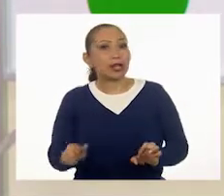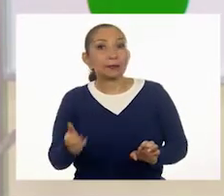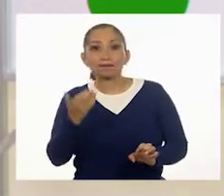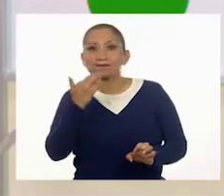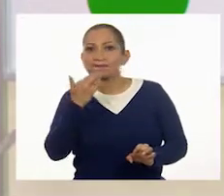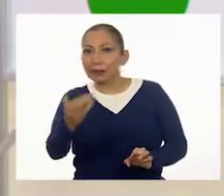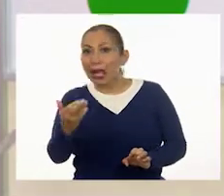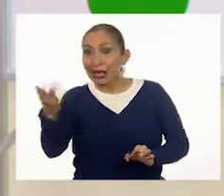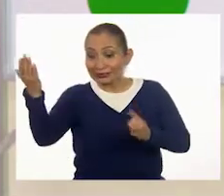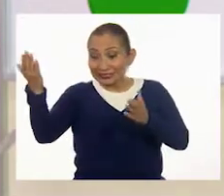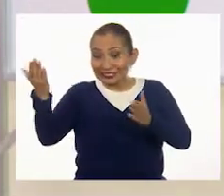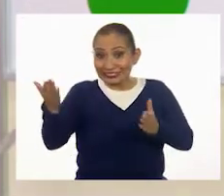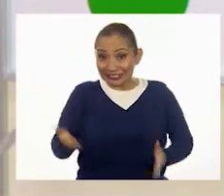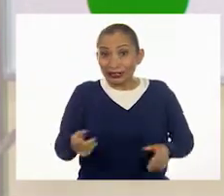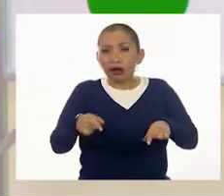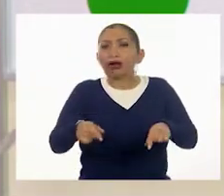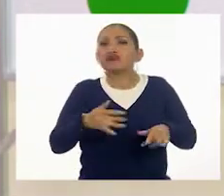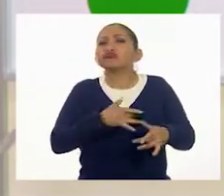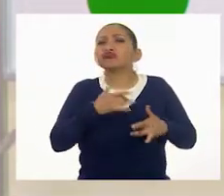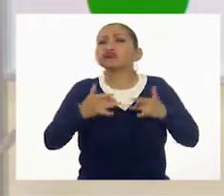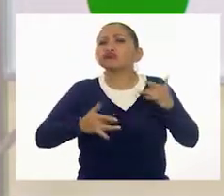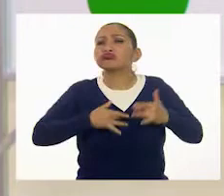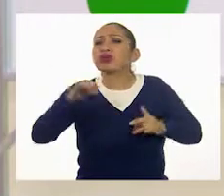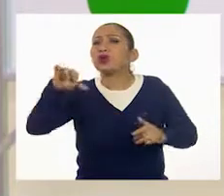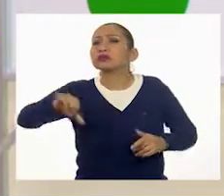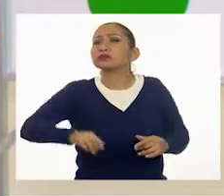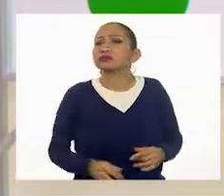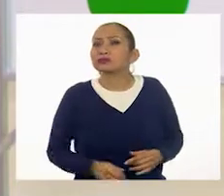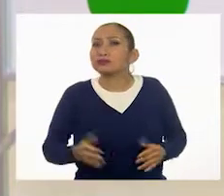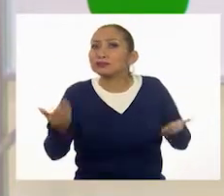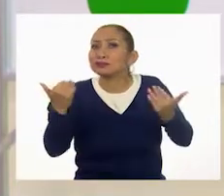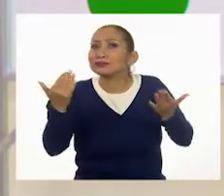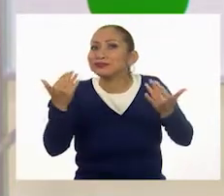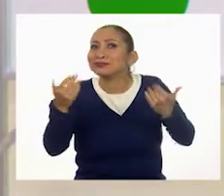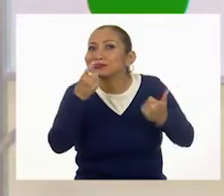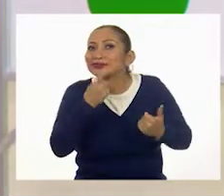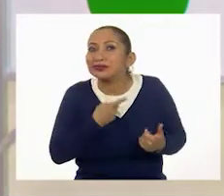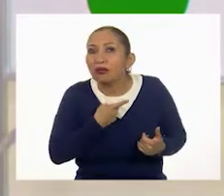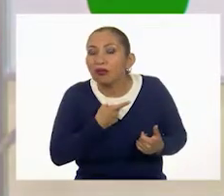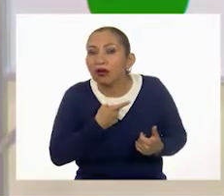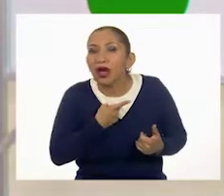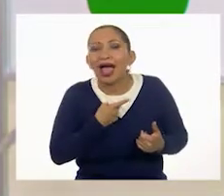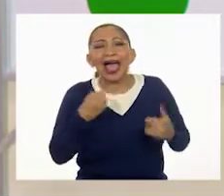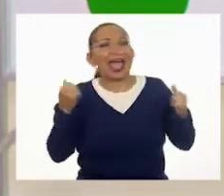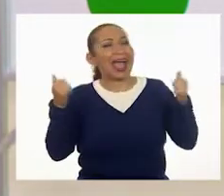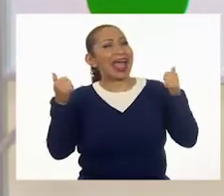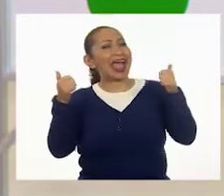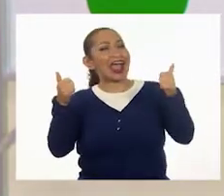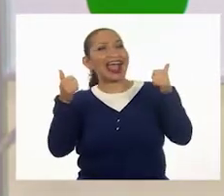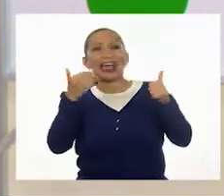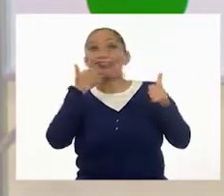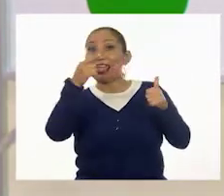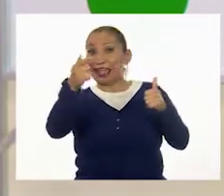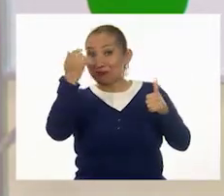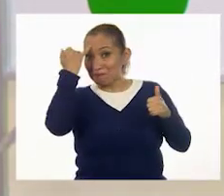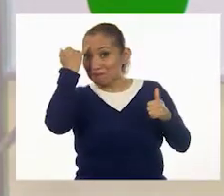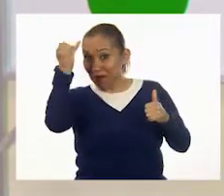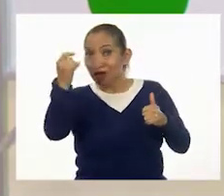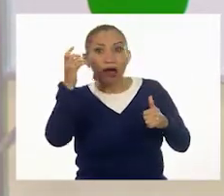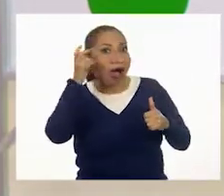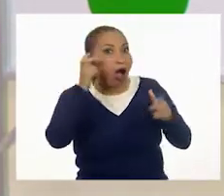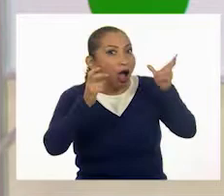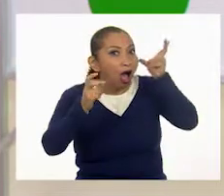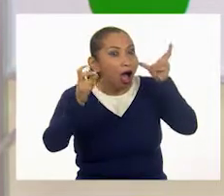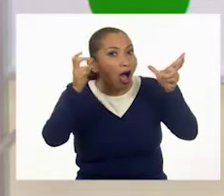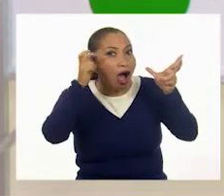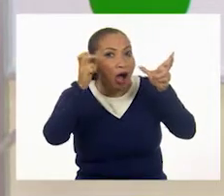¡Qué bueno que ya llegaron! ¿Cómo se sienten el día de hoy? ¡Cuéntenos! ¡Me encanta la idea! Los